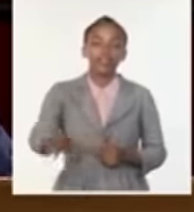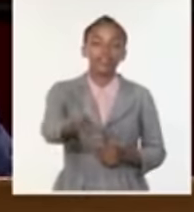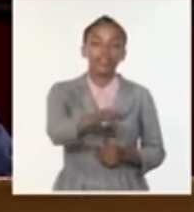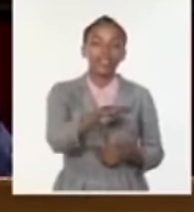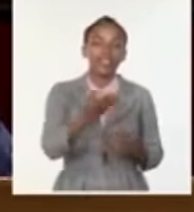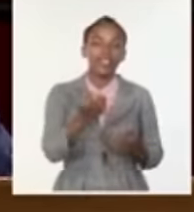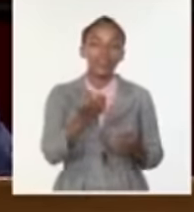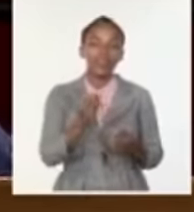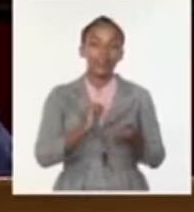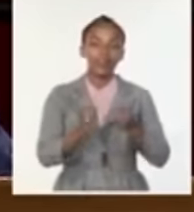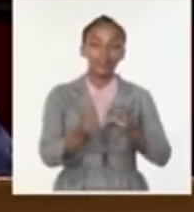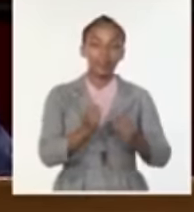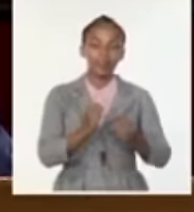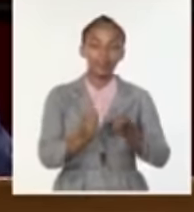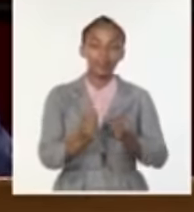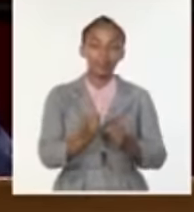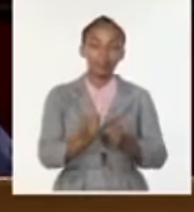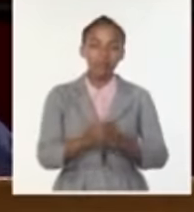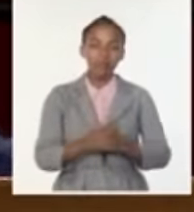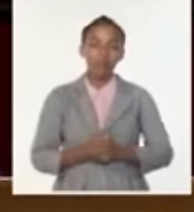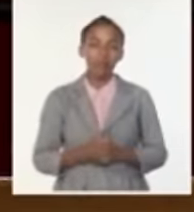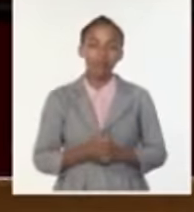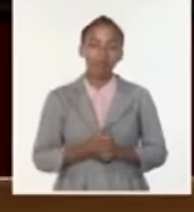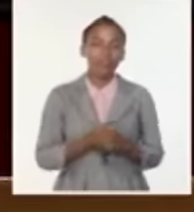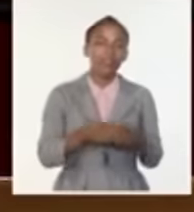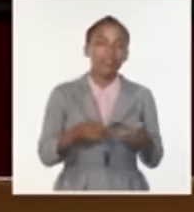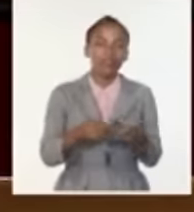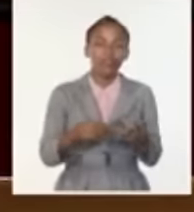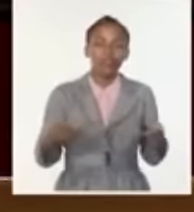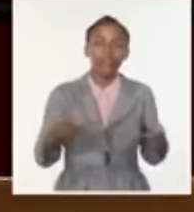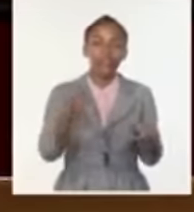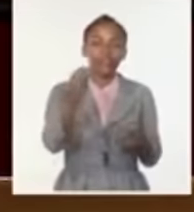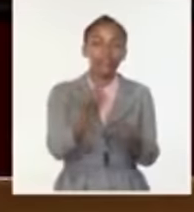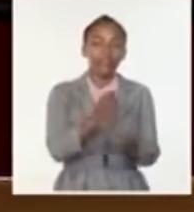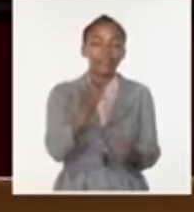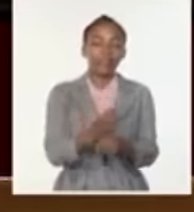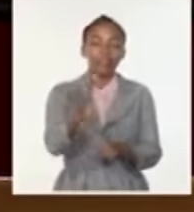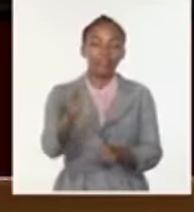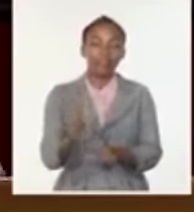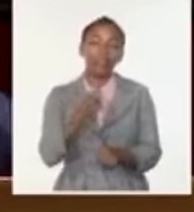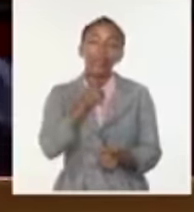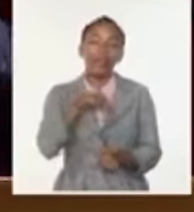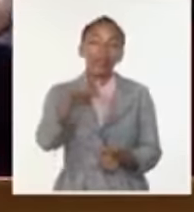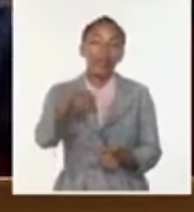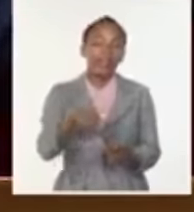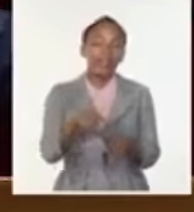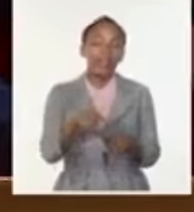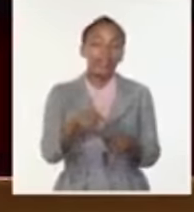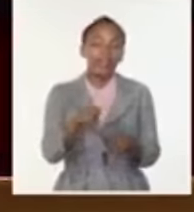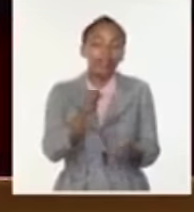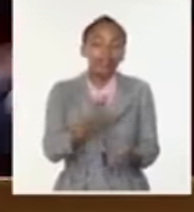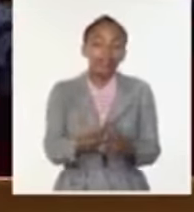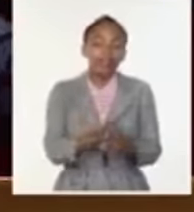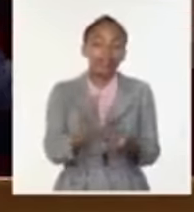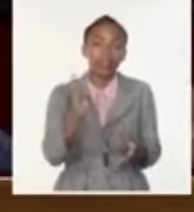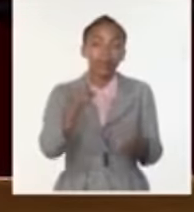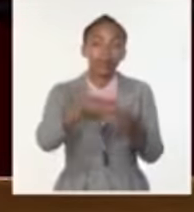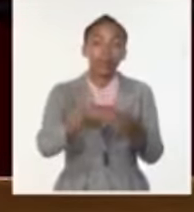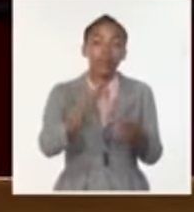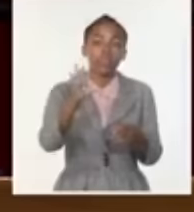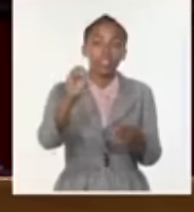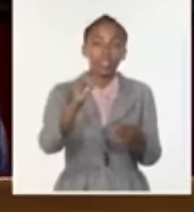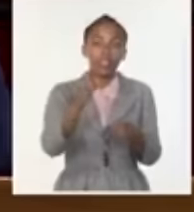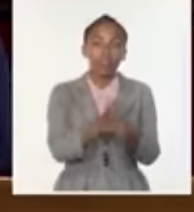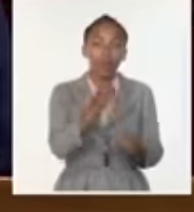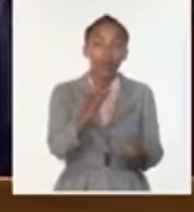porque eso tiene límites en la cantidad de trabajadores. Entonces, una MIPYME que se abrió aquí, que tiene 80 trabajadores, se expande por toda Cuba, en cada lugar